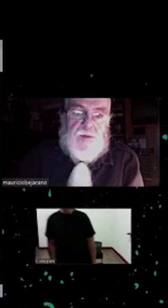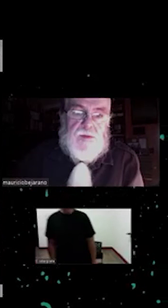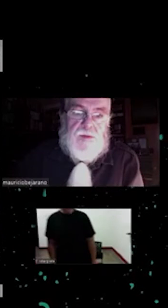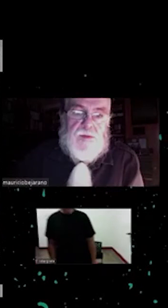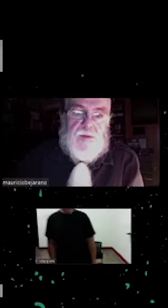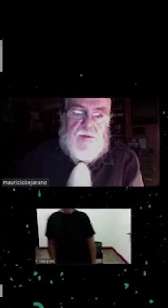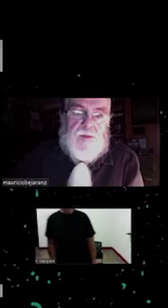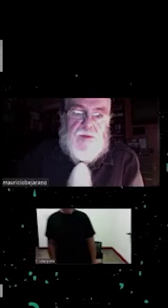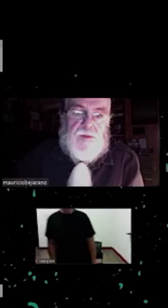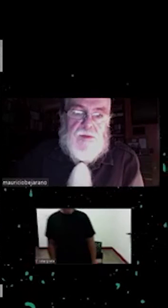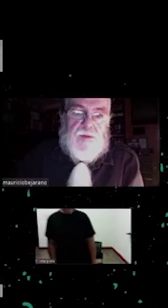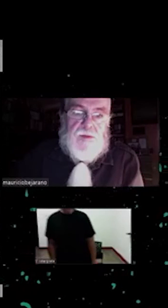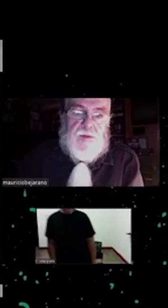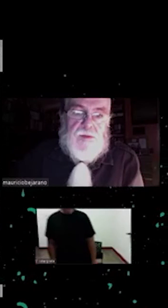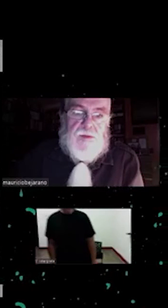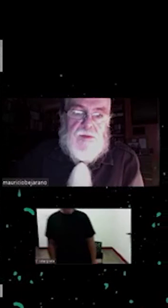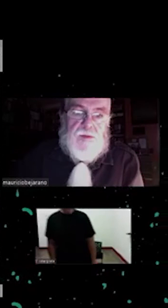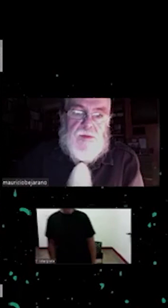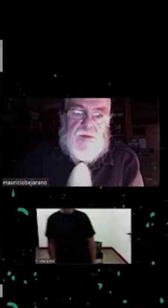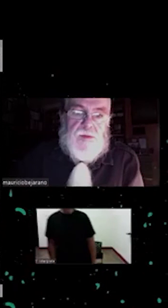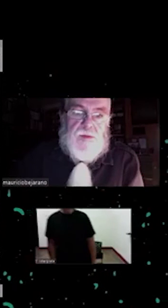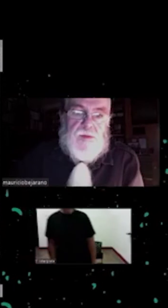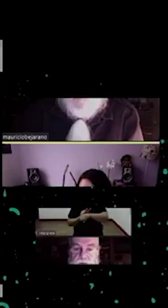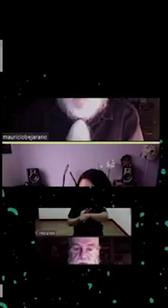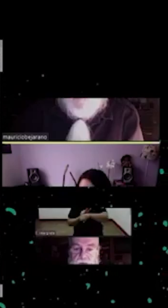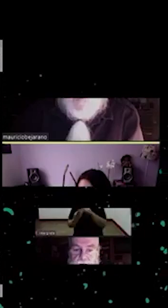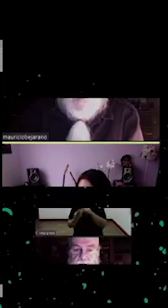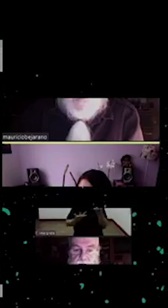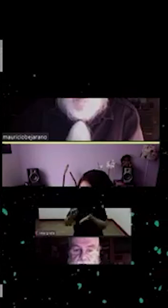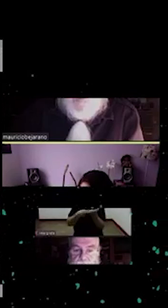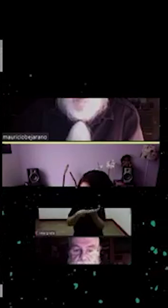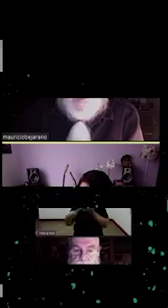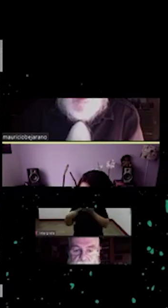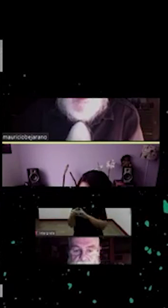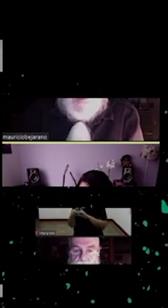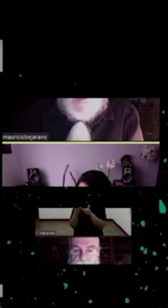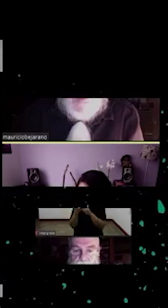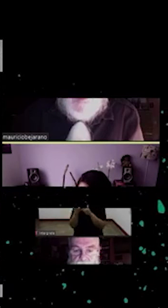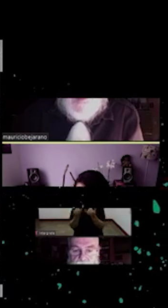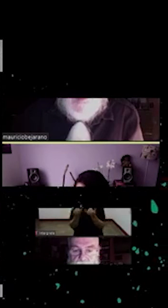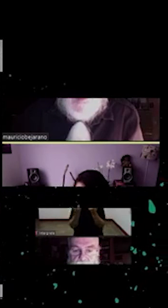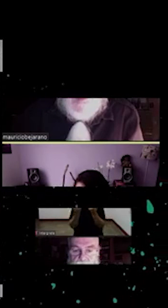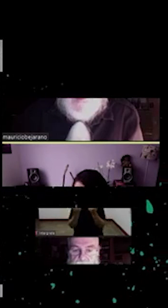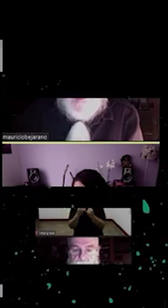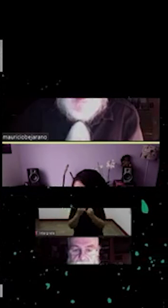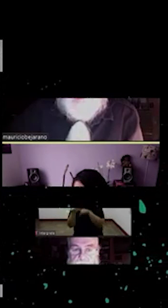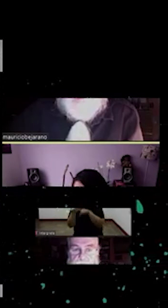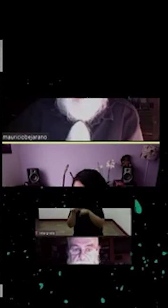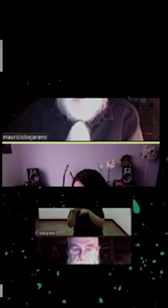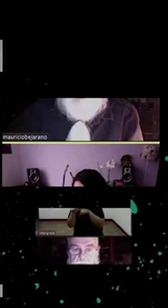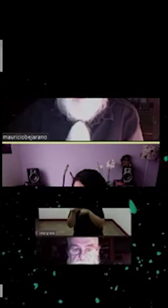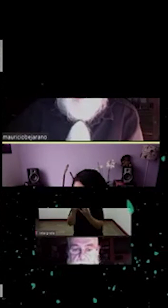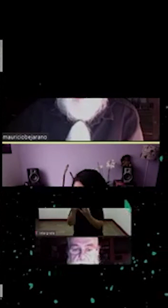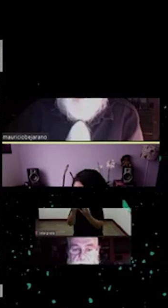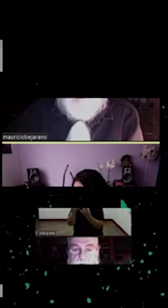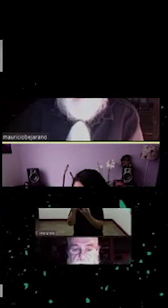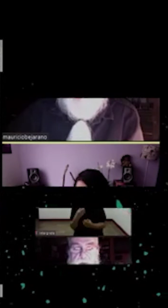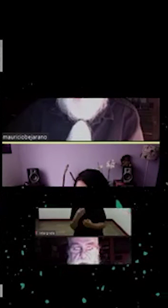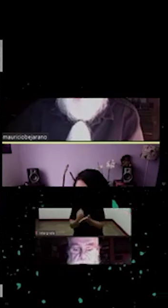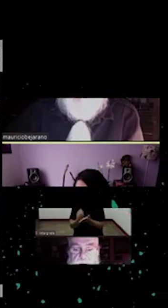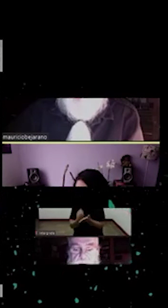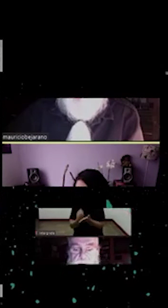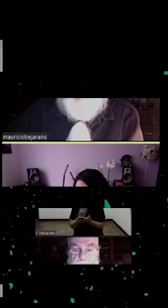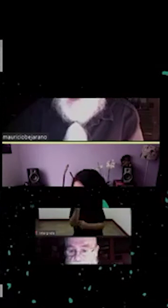muchas más horas de conversación. Voy a compartirte una pregunta de una de nuestras oyentes, que se